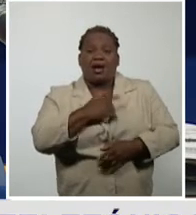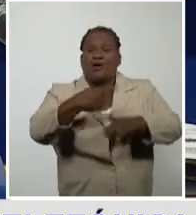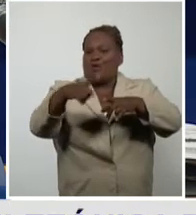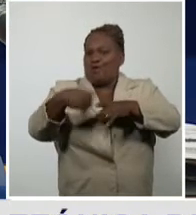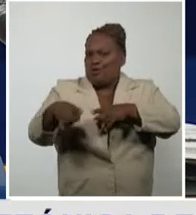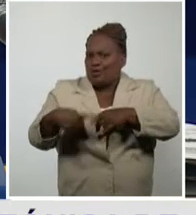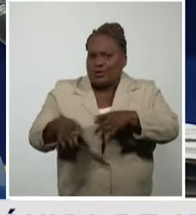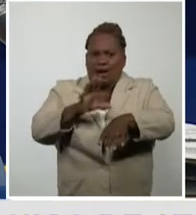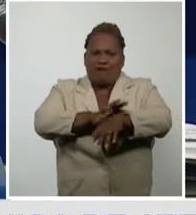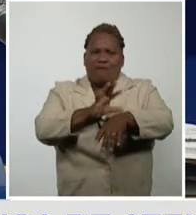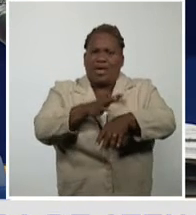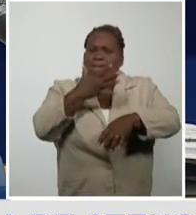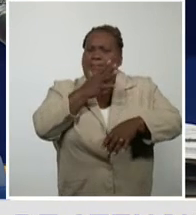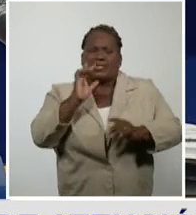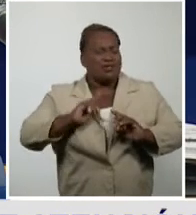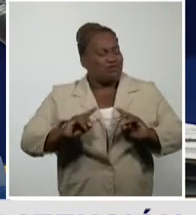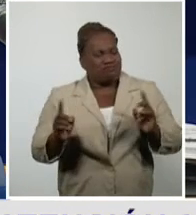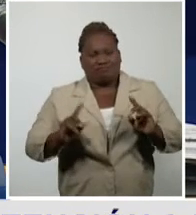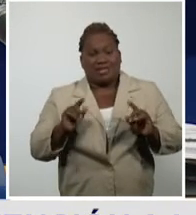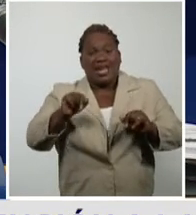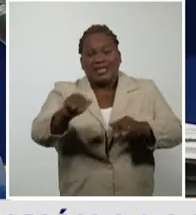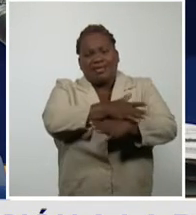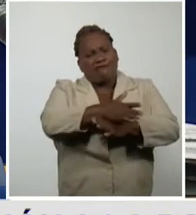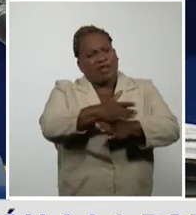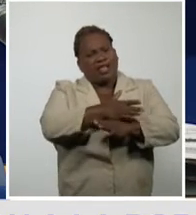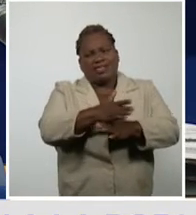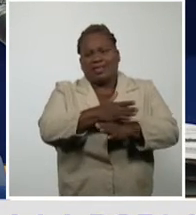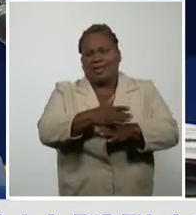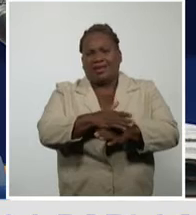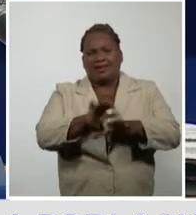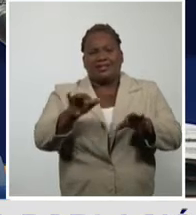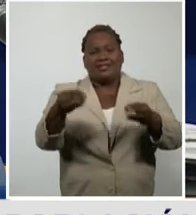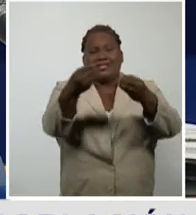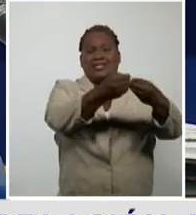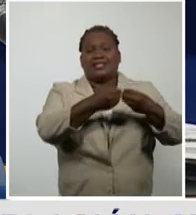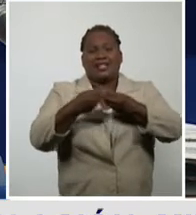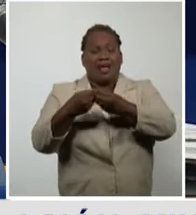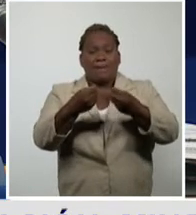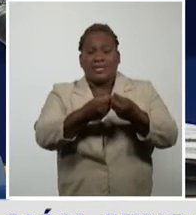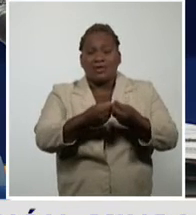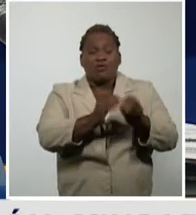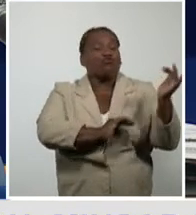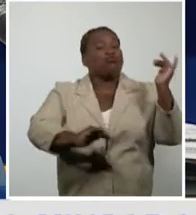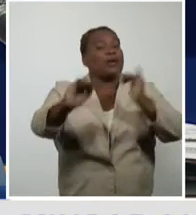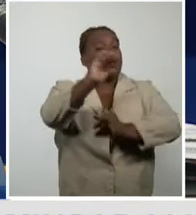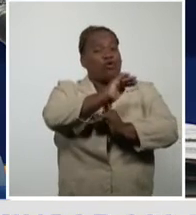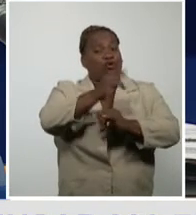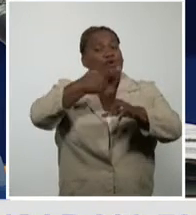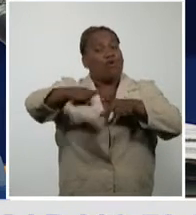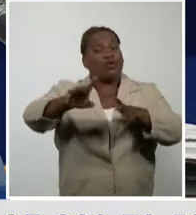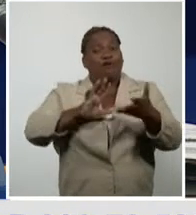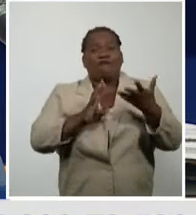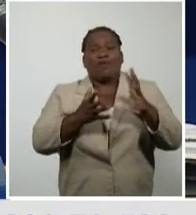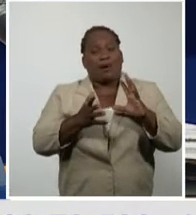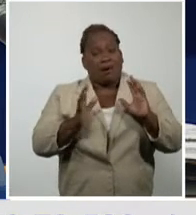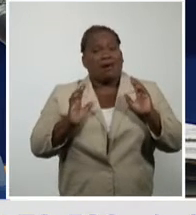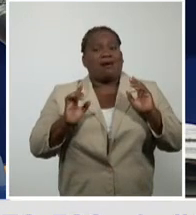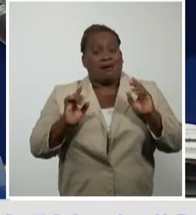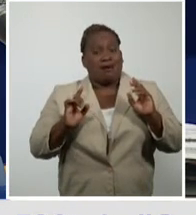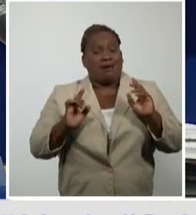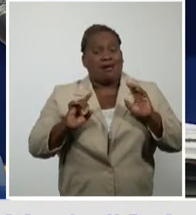causado epidemias en el mundo, porque la transmisibilidad es muy superior. Entonces lo que queremos es todo el que